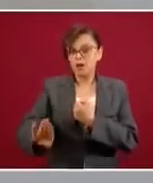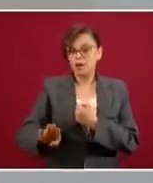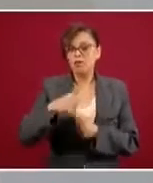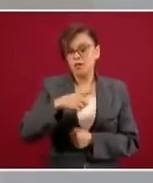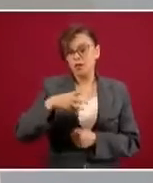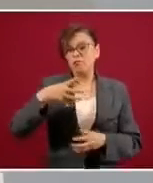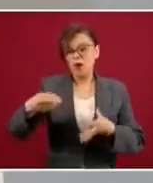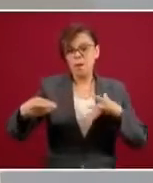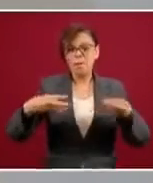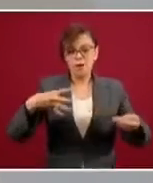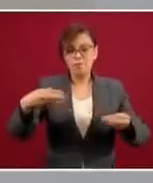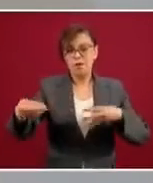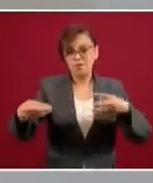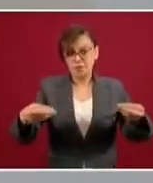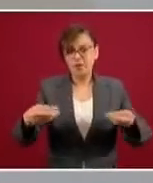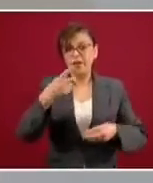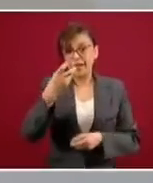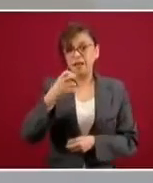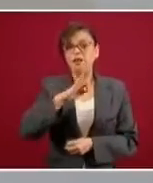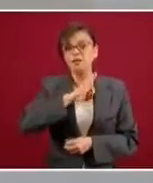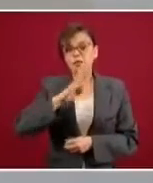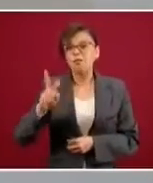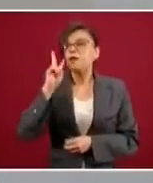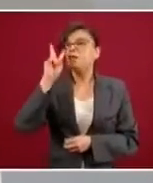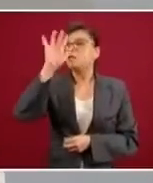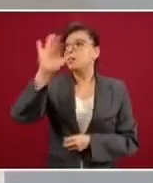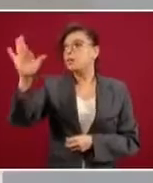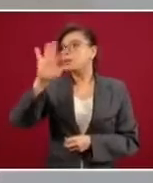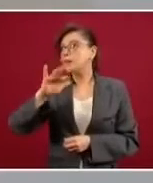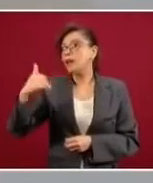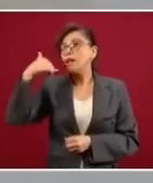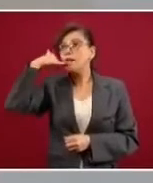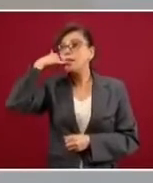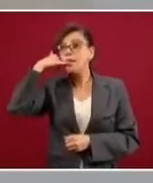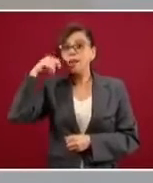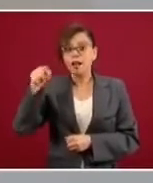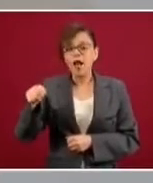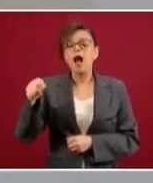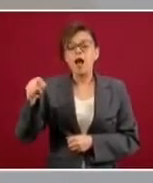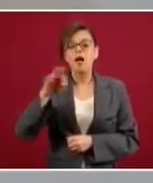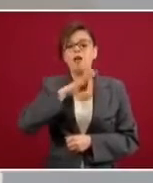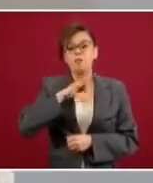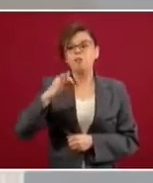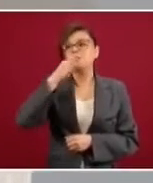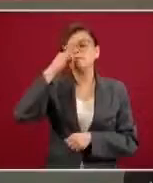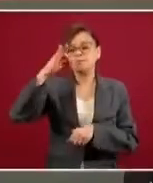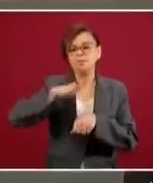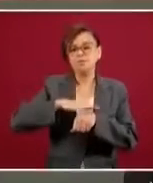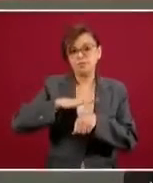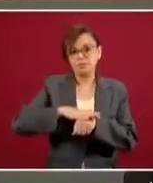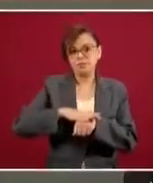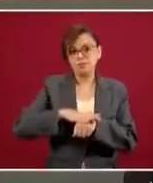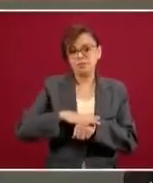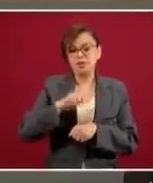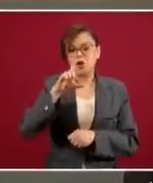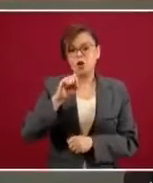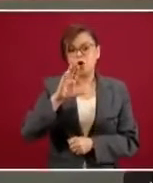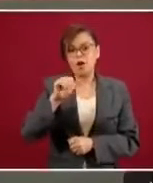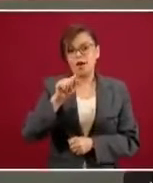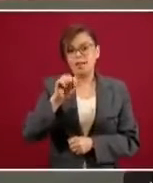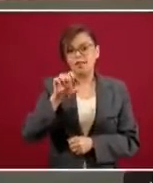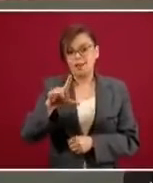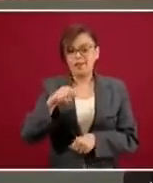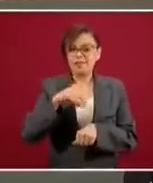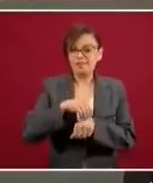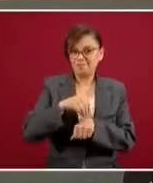pueden llamar a los teléfonos de emergencia, en este caso al Locatel, al número de Locatel, y